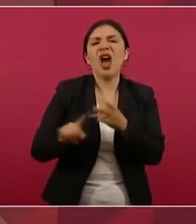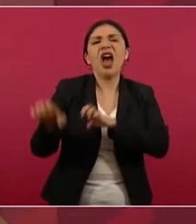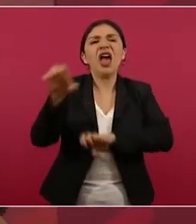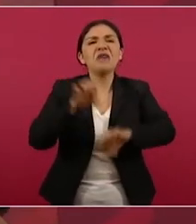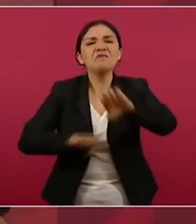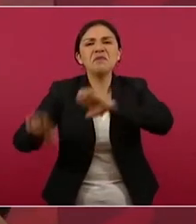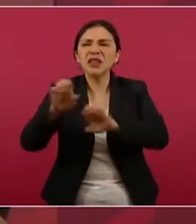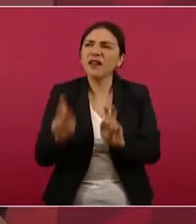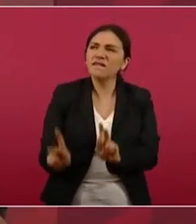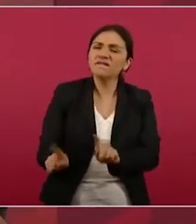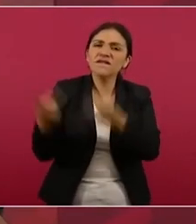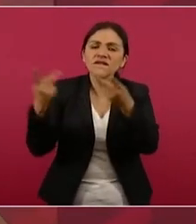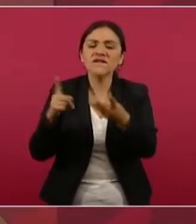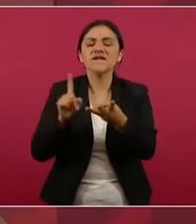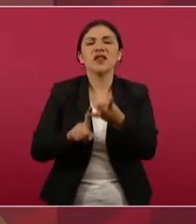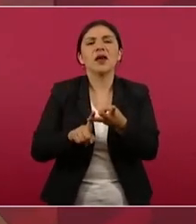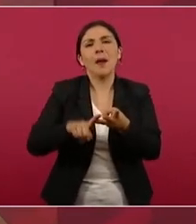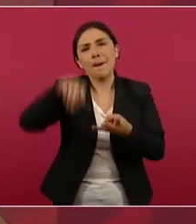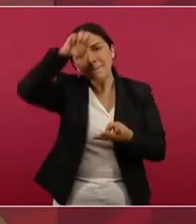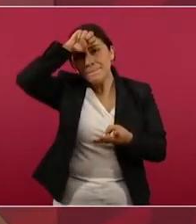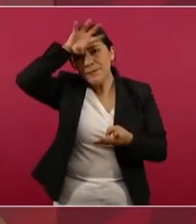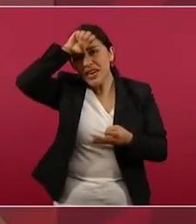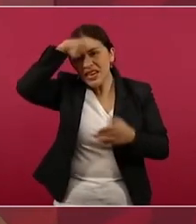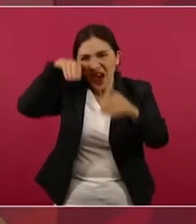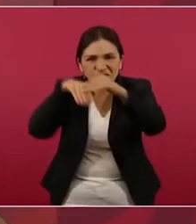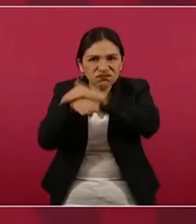empresas, minas.